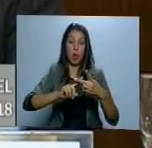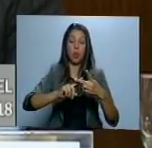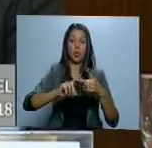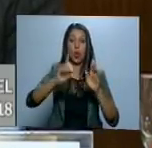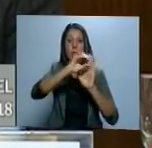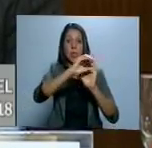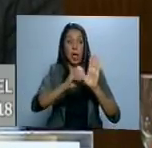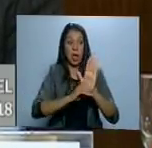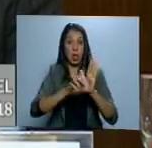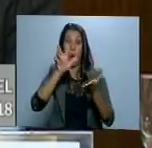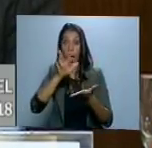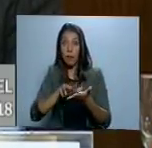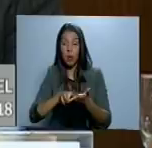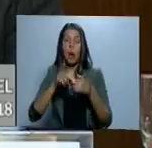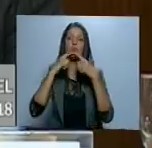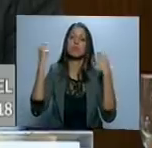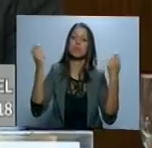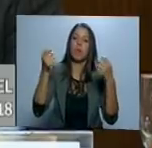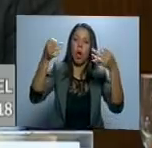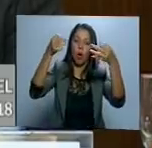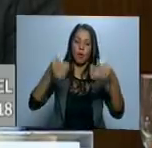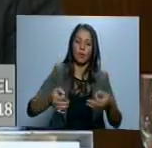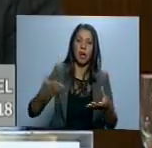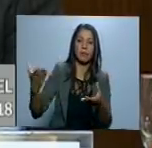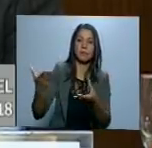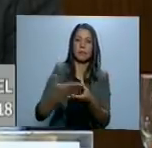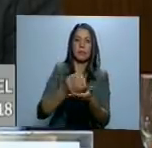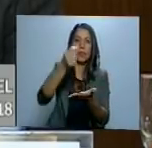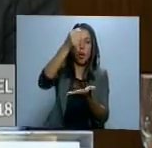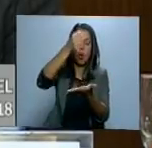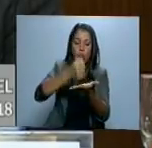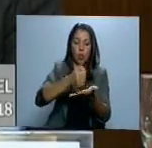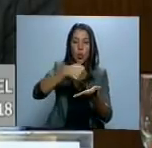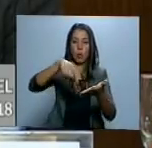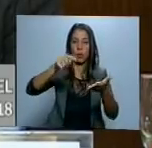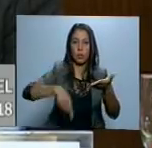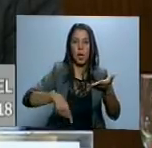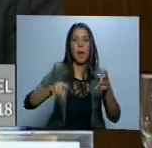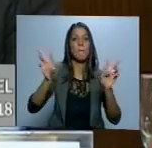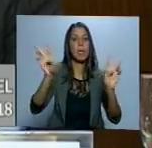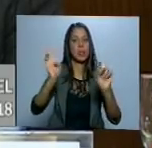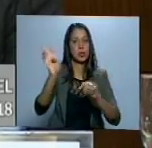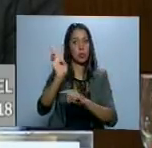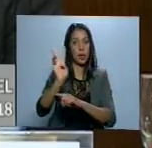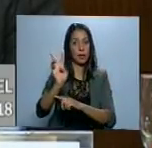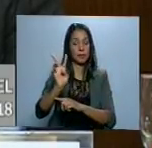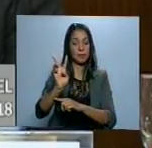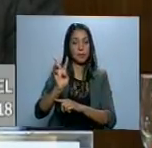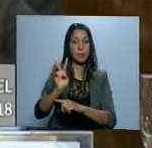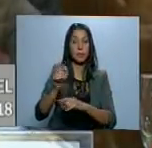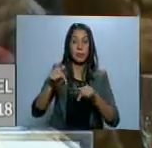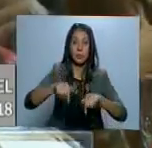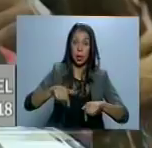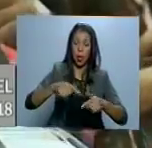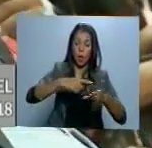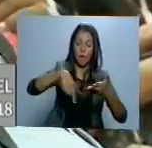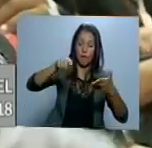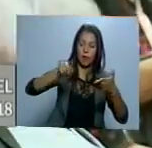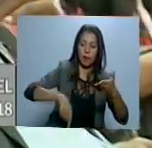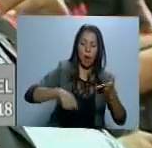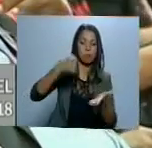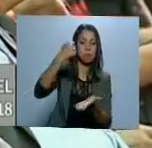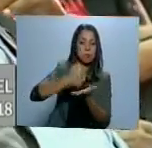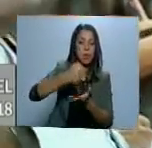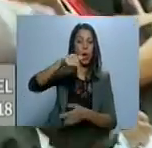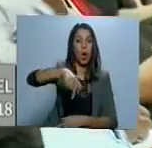decreto constitucional en la Gaceta Oficial de la República Bolivariana de Venezuela, dado y firmado en el